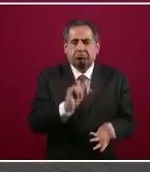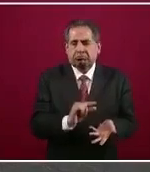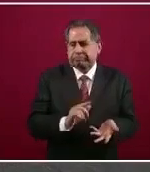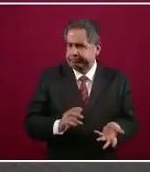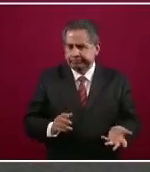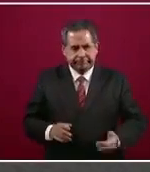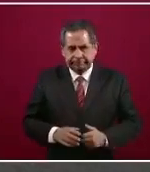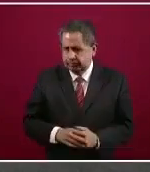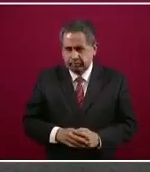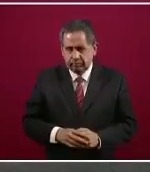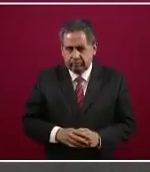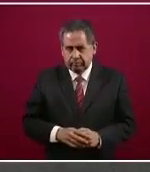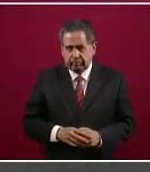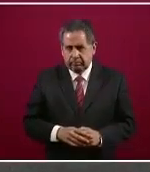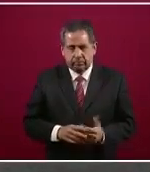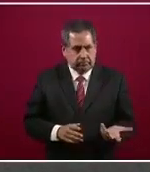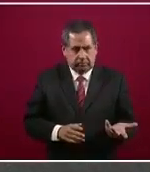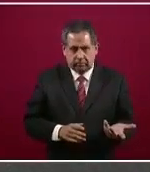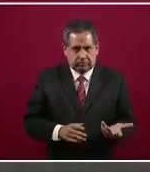y no